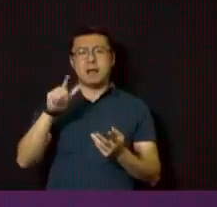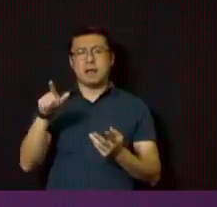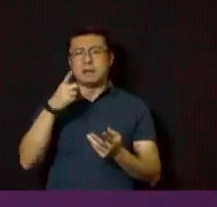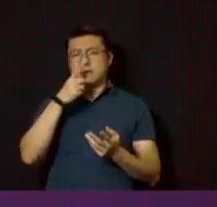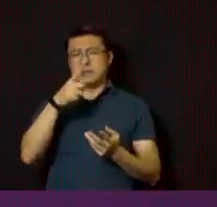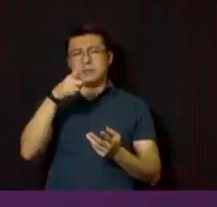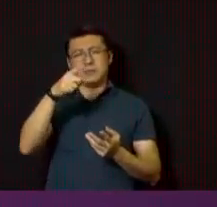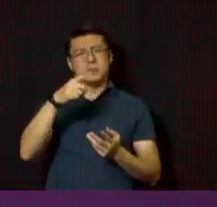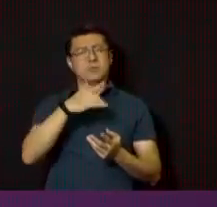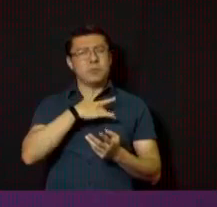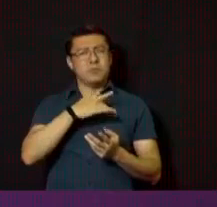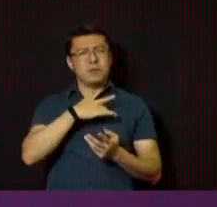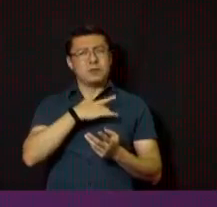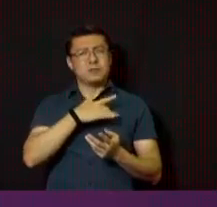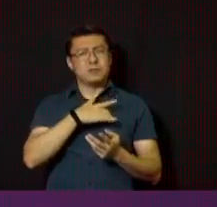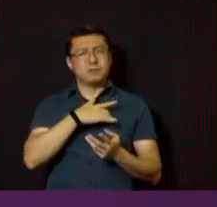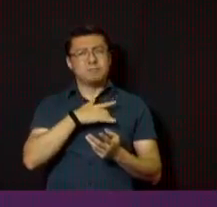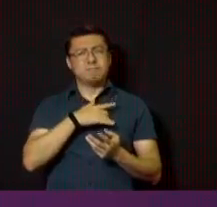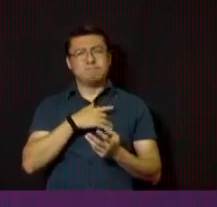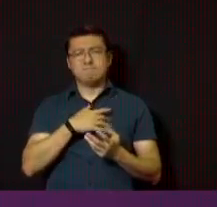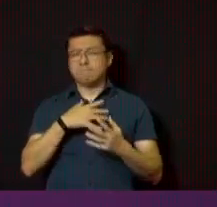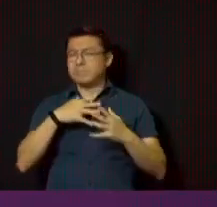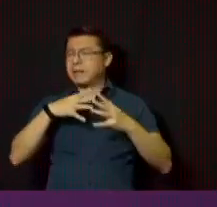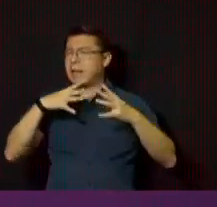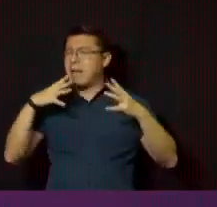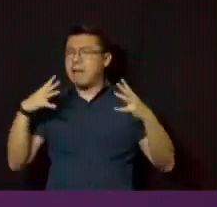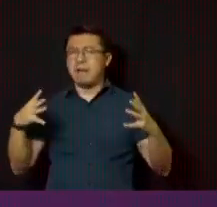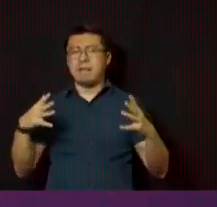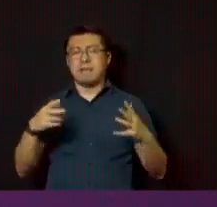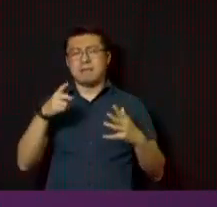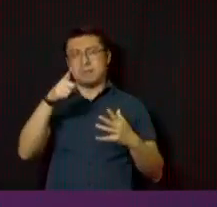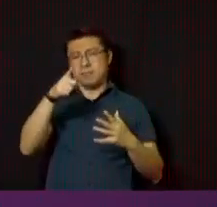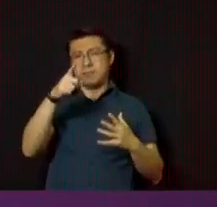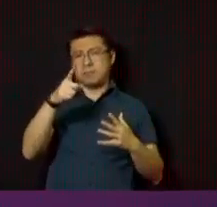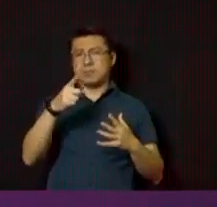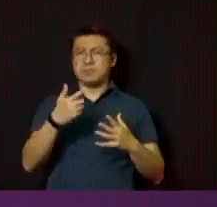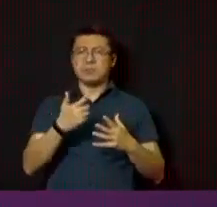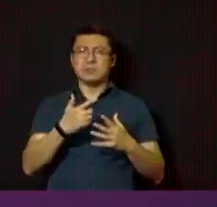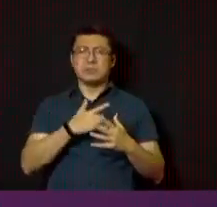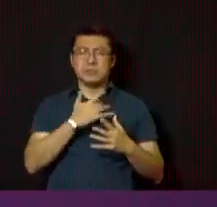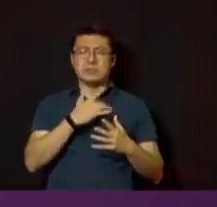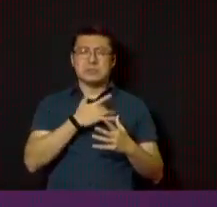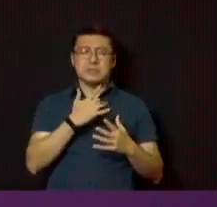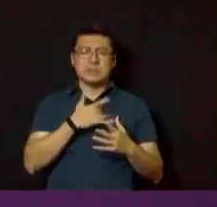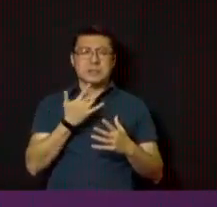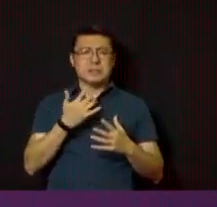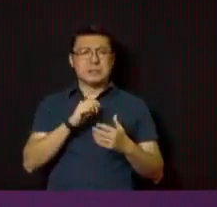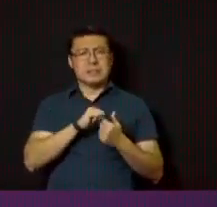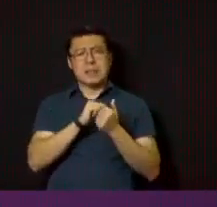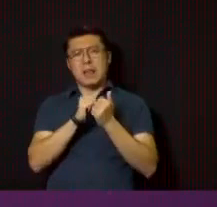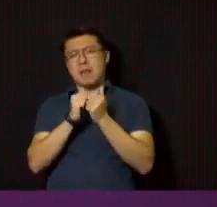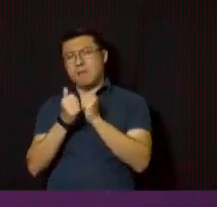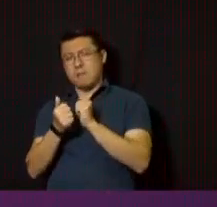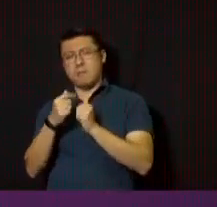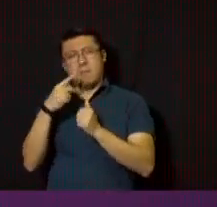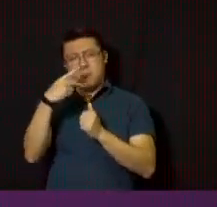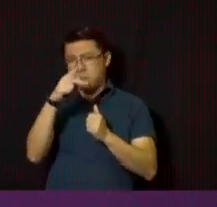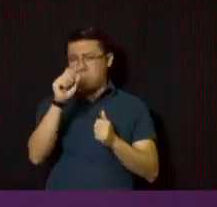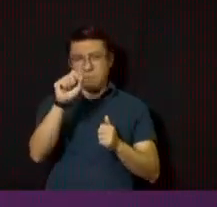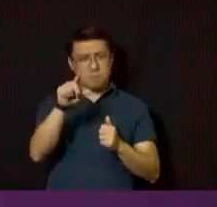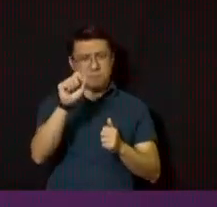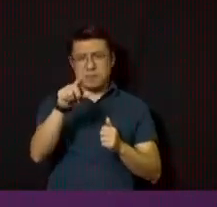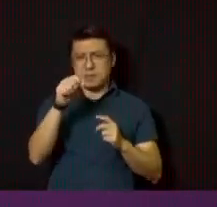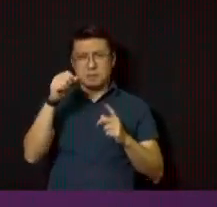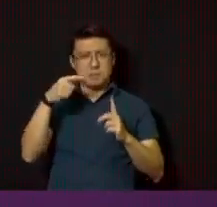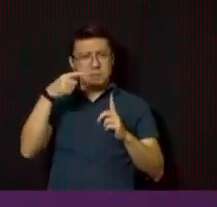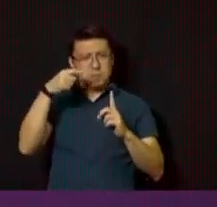corazón, eres una persona que cuando habla de esa transformación, habla de ese compromiso que tienes contigo mismo, de lo